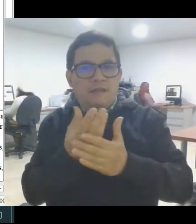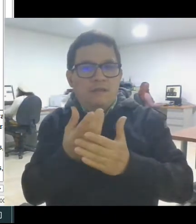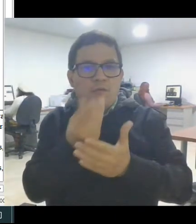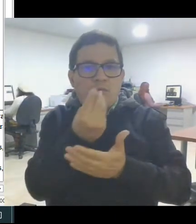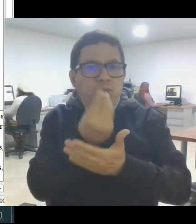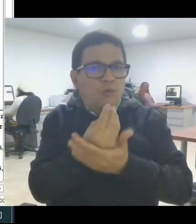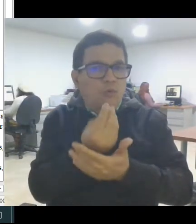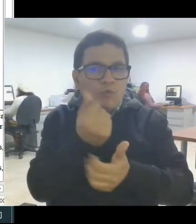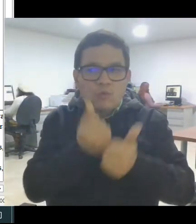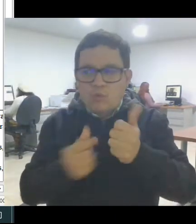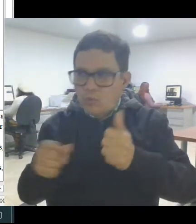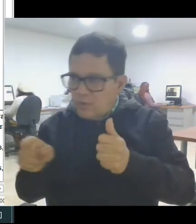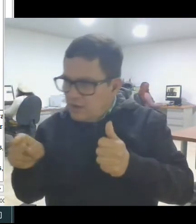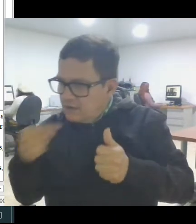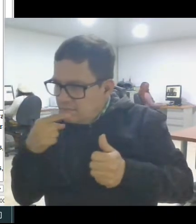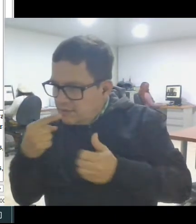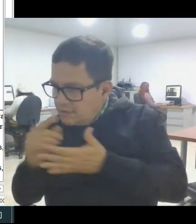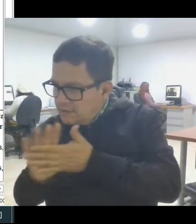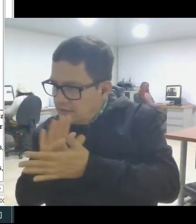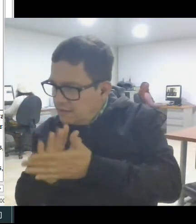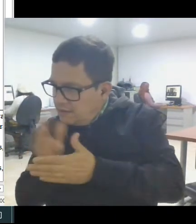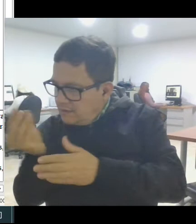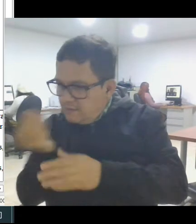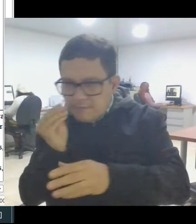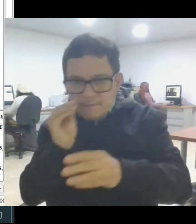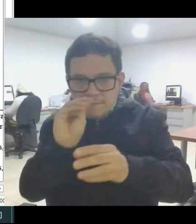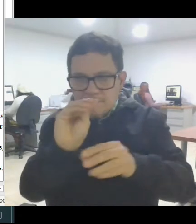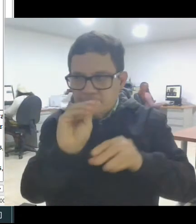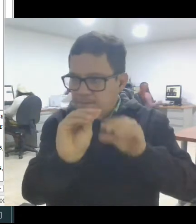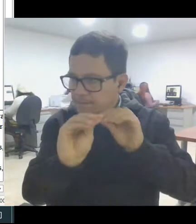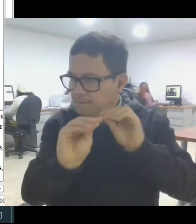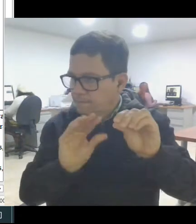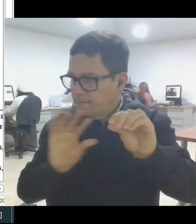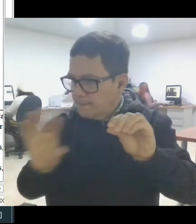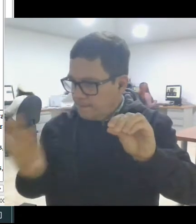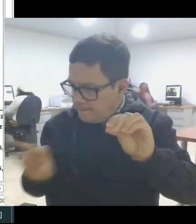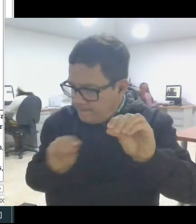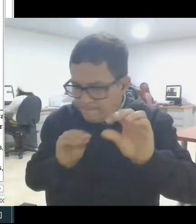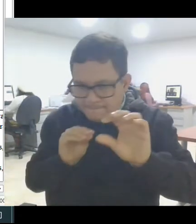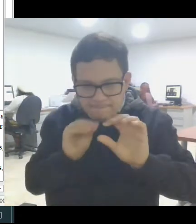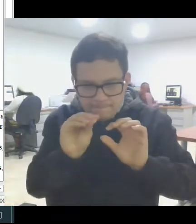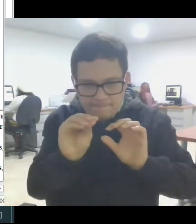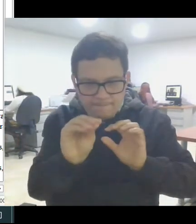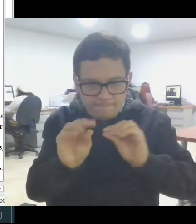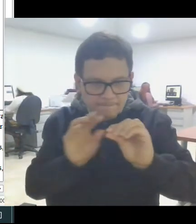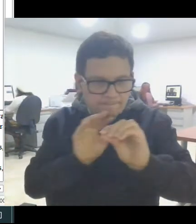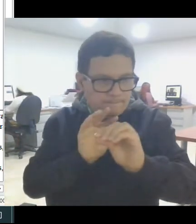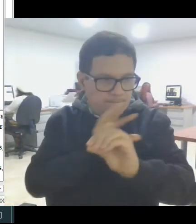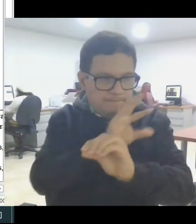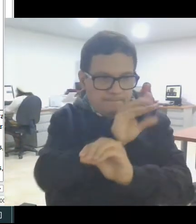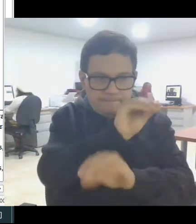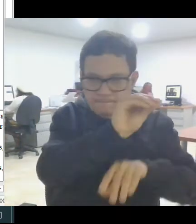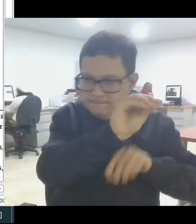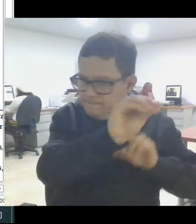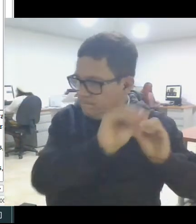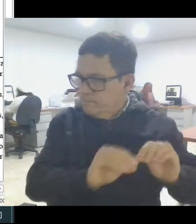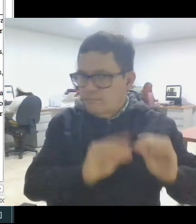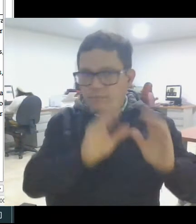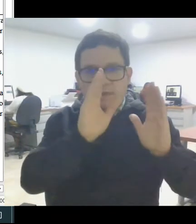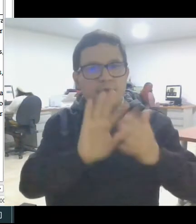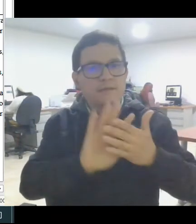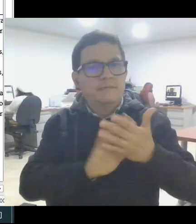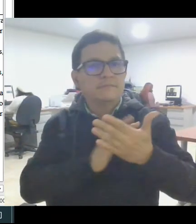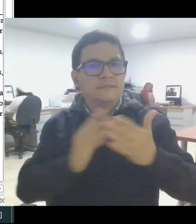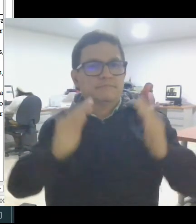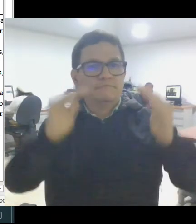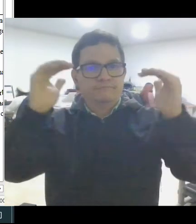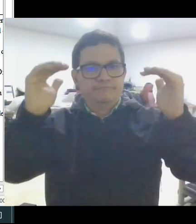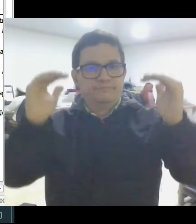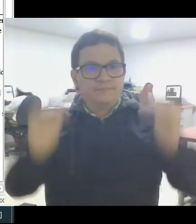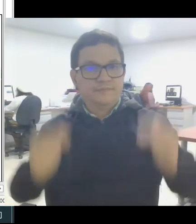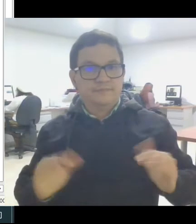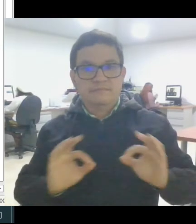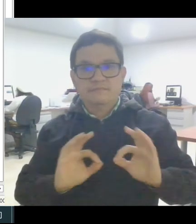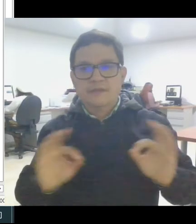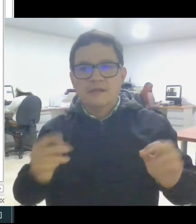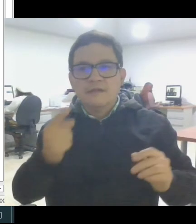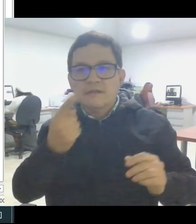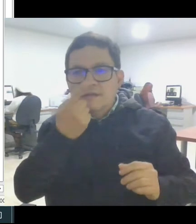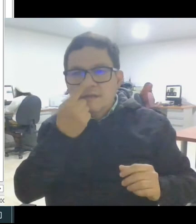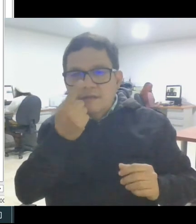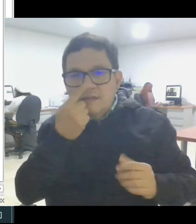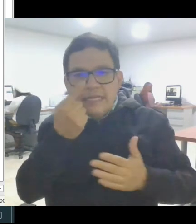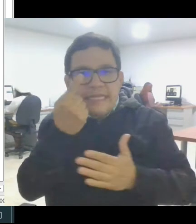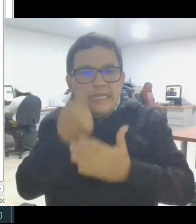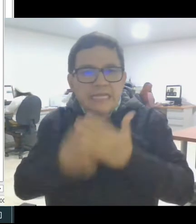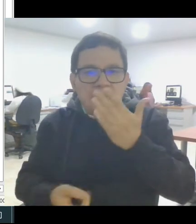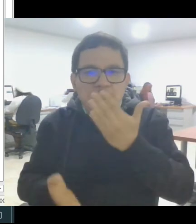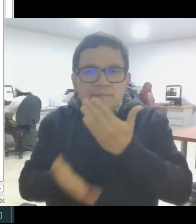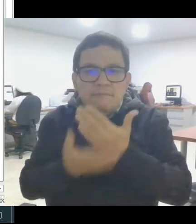y así continuamos ingresando toda la información. Finalmente vamos a tener una disponibilidad y miramos qué es lo que nos pide